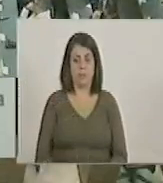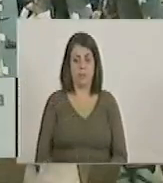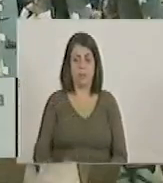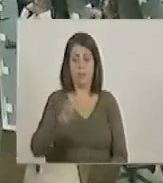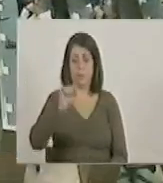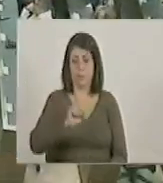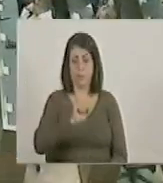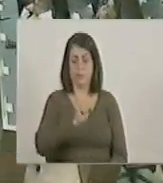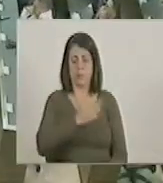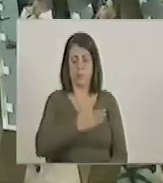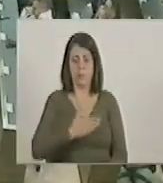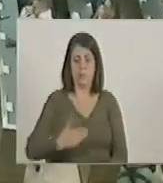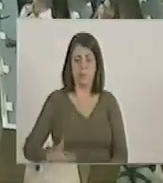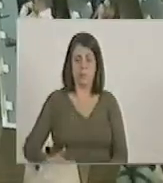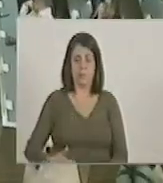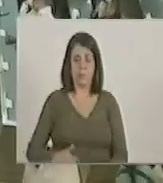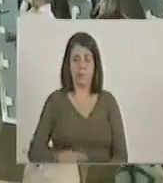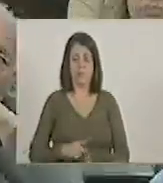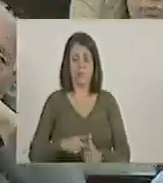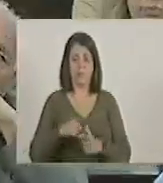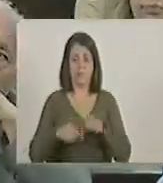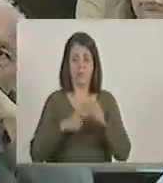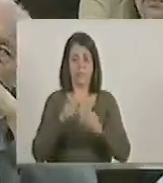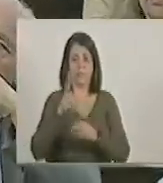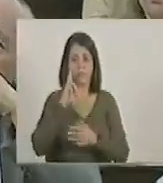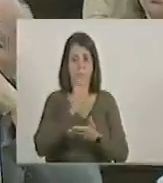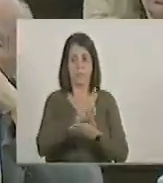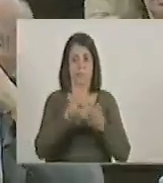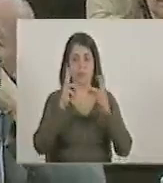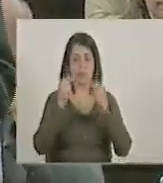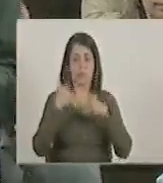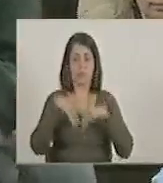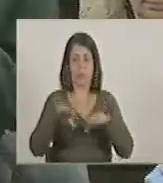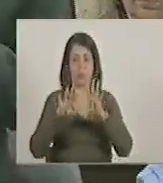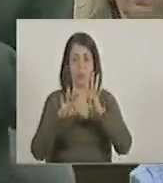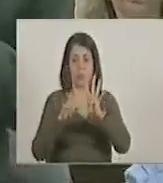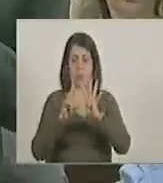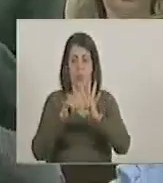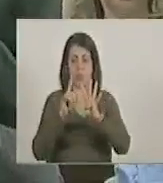Sí, presidente. Par de observaciones. En el numeral 4,